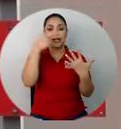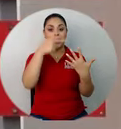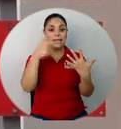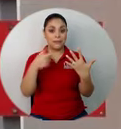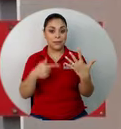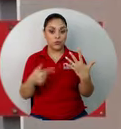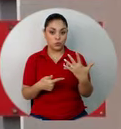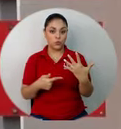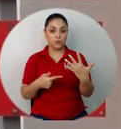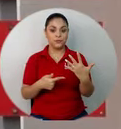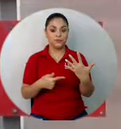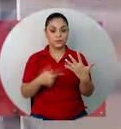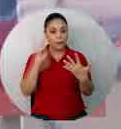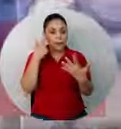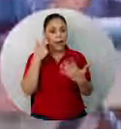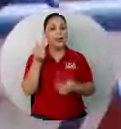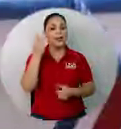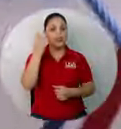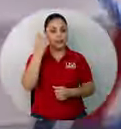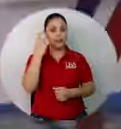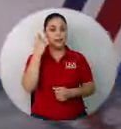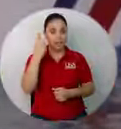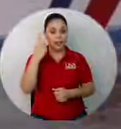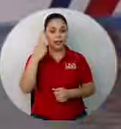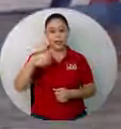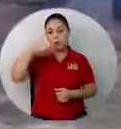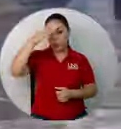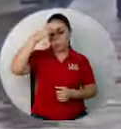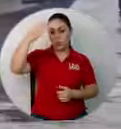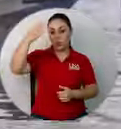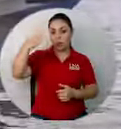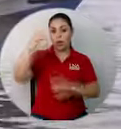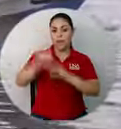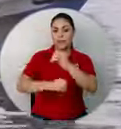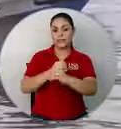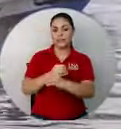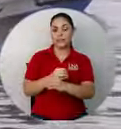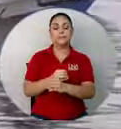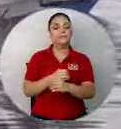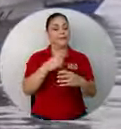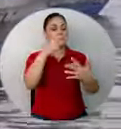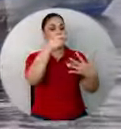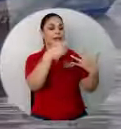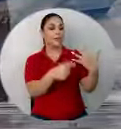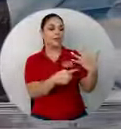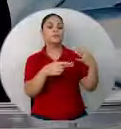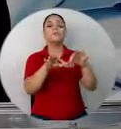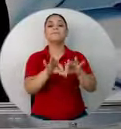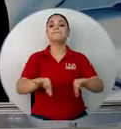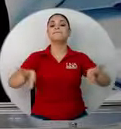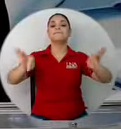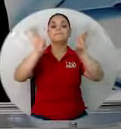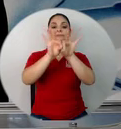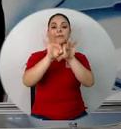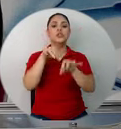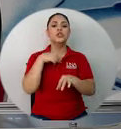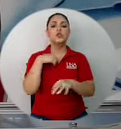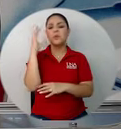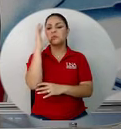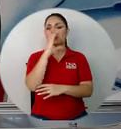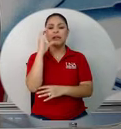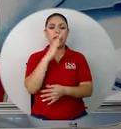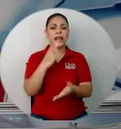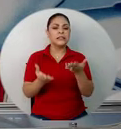estos elementos, ¿verdad?, para contextualizar lo que es cultura organizacional, pues es fundamental. Si pudiera yo tal vez buscar